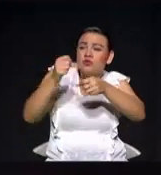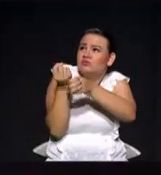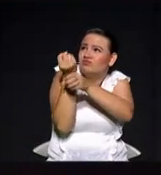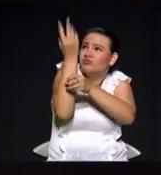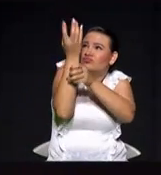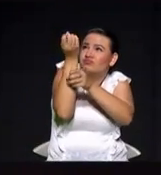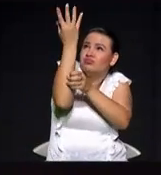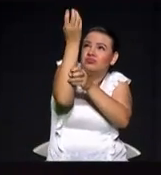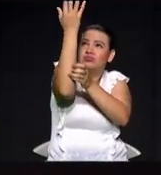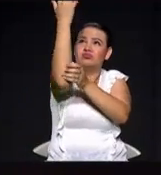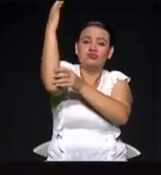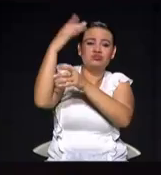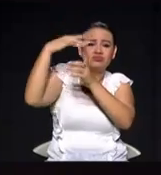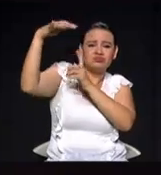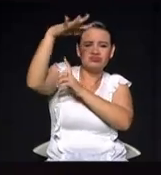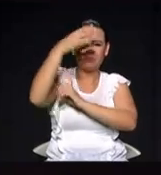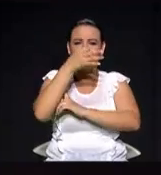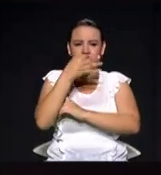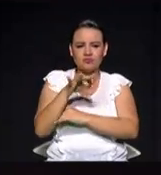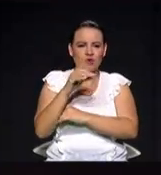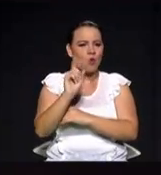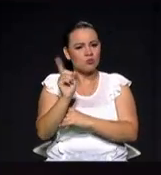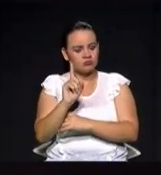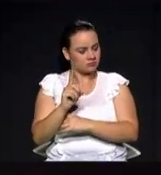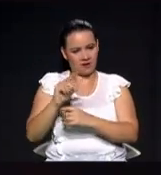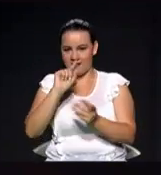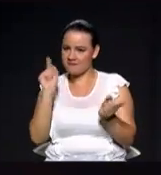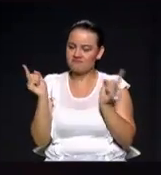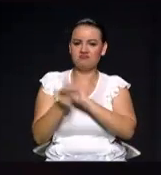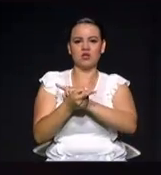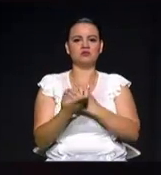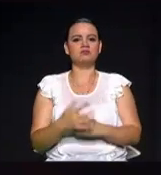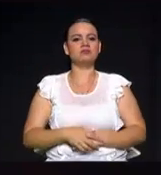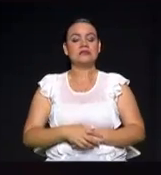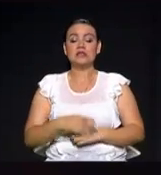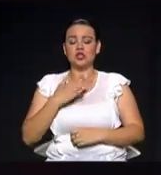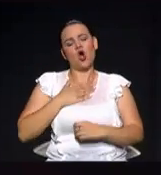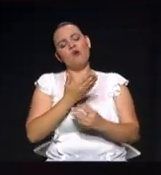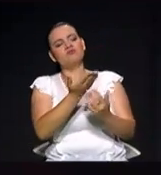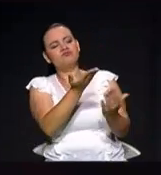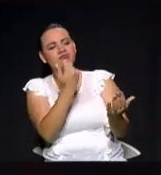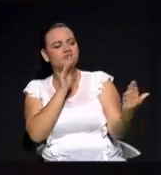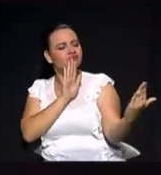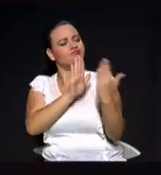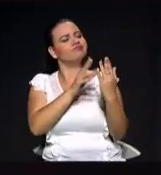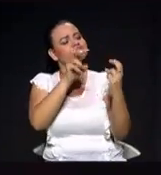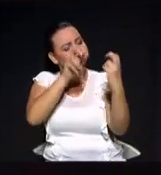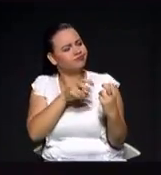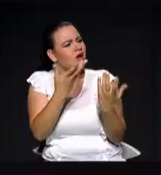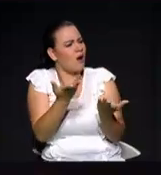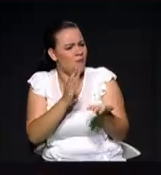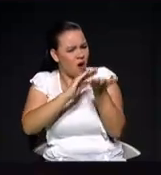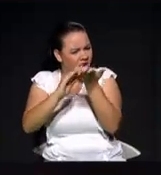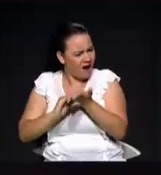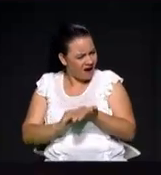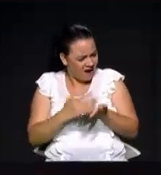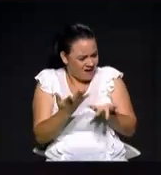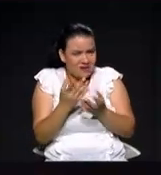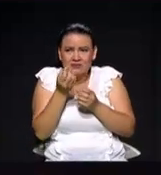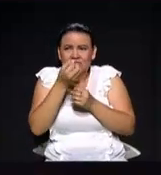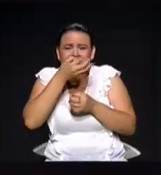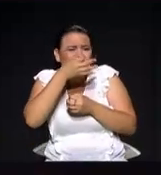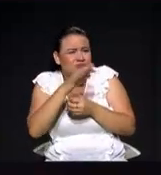proceso de concertación con ellos para que con filtros con biocombustibles con transformación a gas y con energía eléctrica